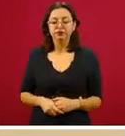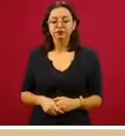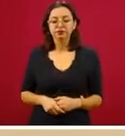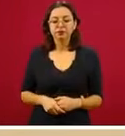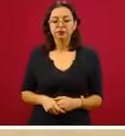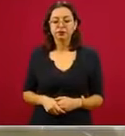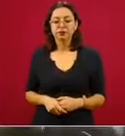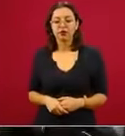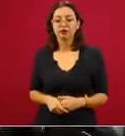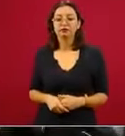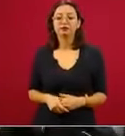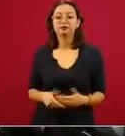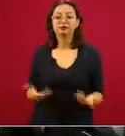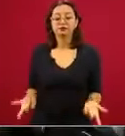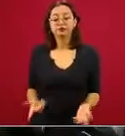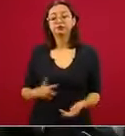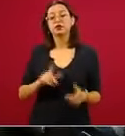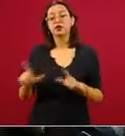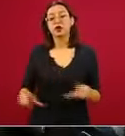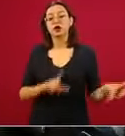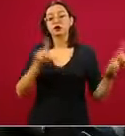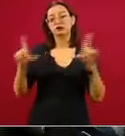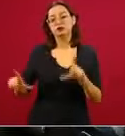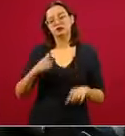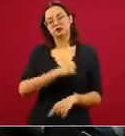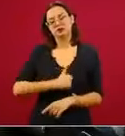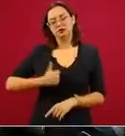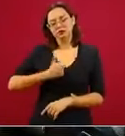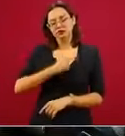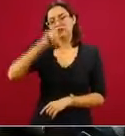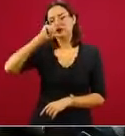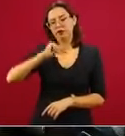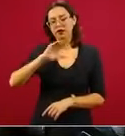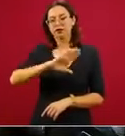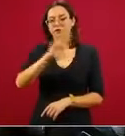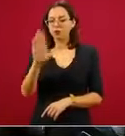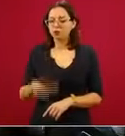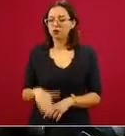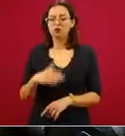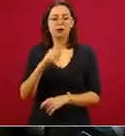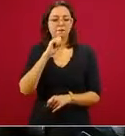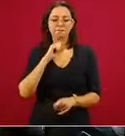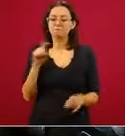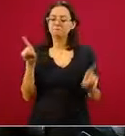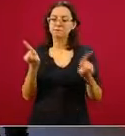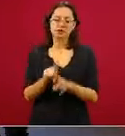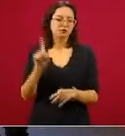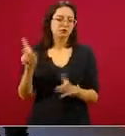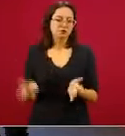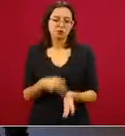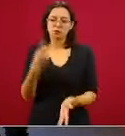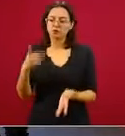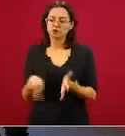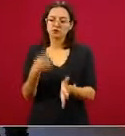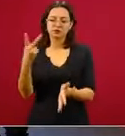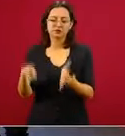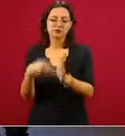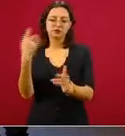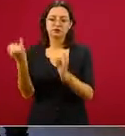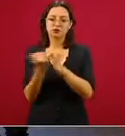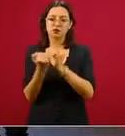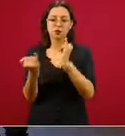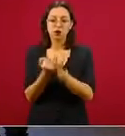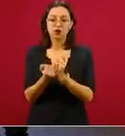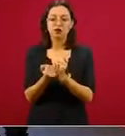Cuando vemos las lamentables defunciones en la siguiente gráfica, vemos que siguen el mismo patrón de ocurrencia que sigue a